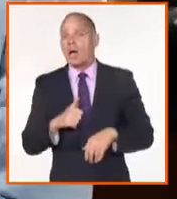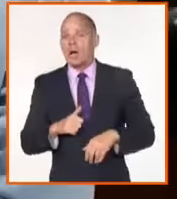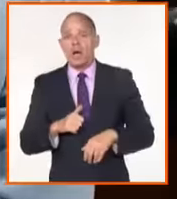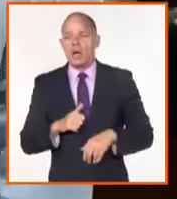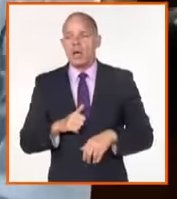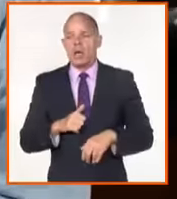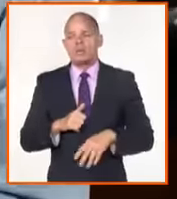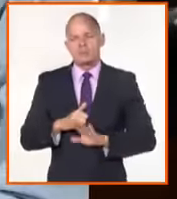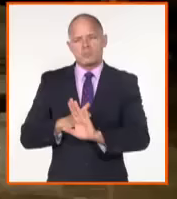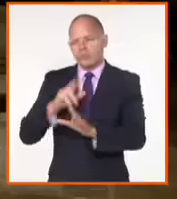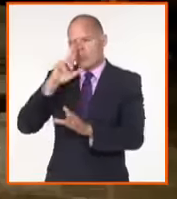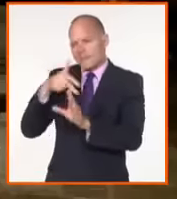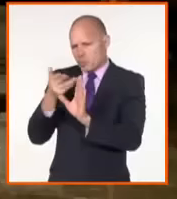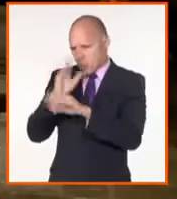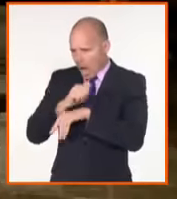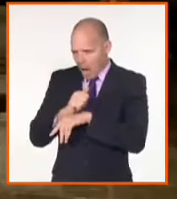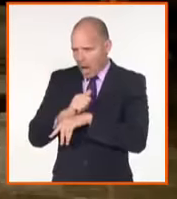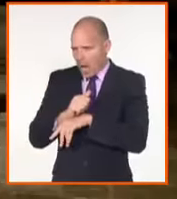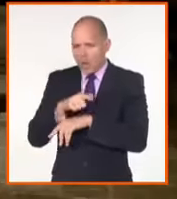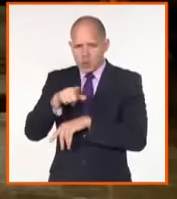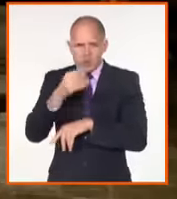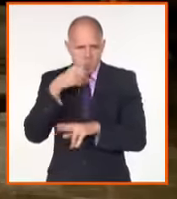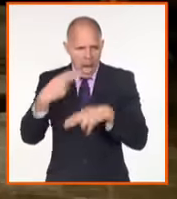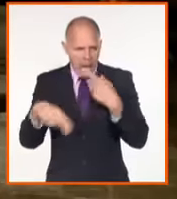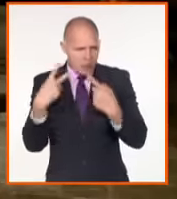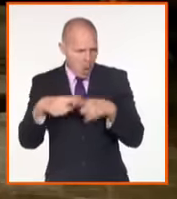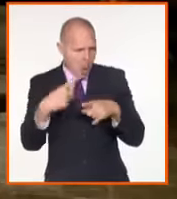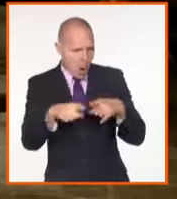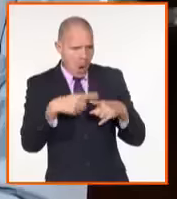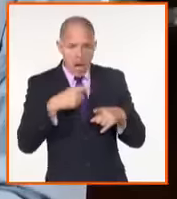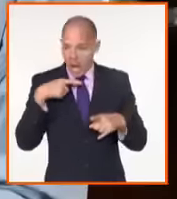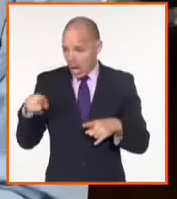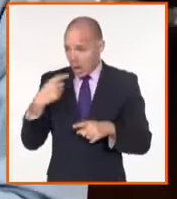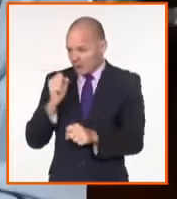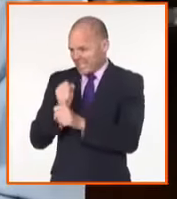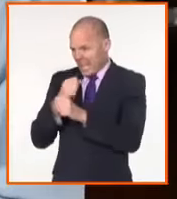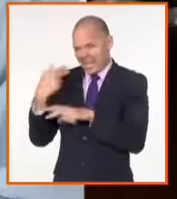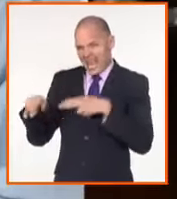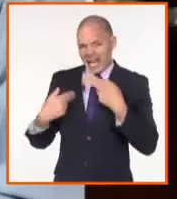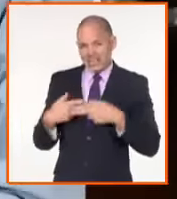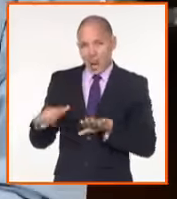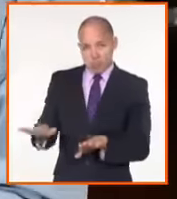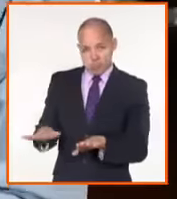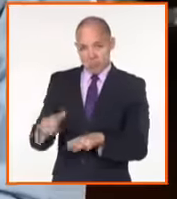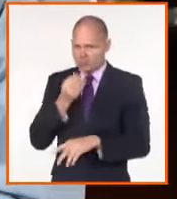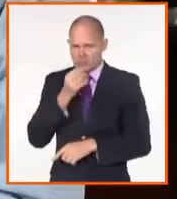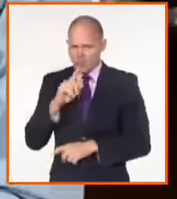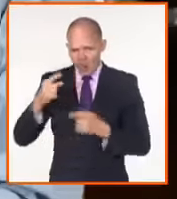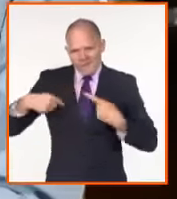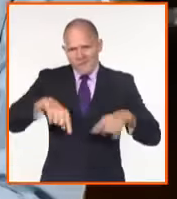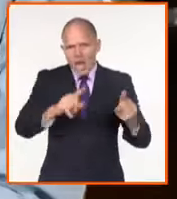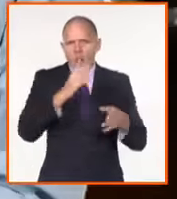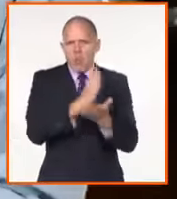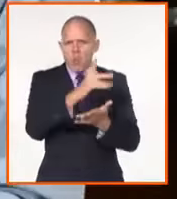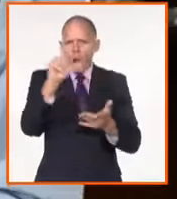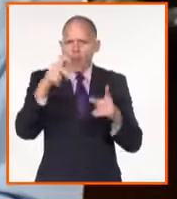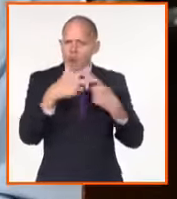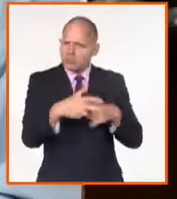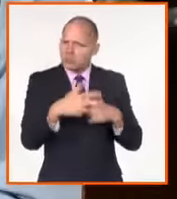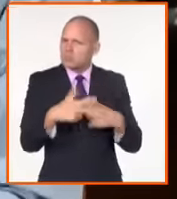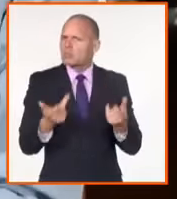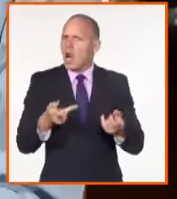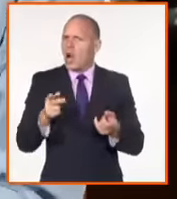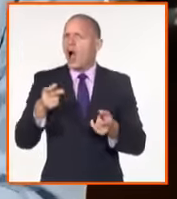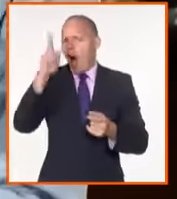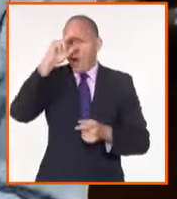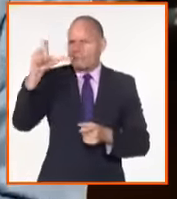hacer. ¿Cuántas empresas tienen fuerza que pueden ir a reparar escuelas, a reparar el mobiliario de las escuelas, a reparar los policlínicos, los hospitales, a